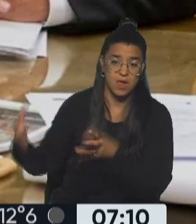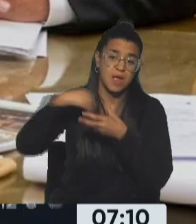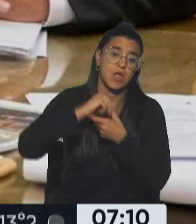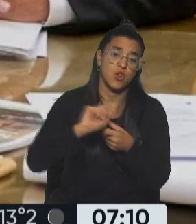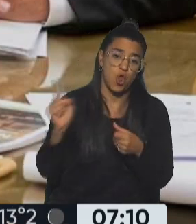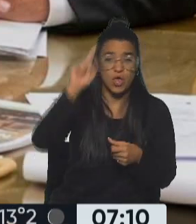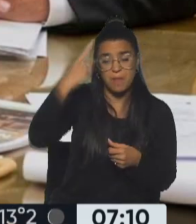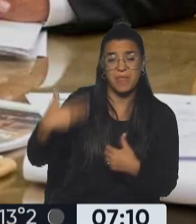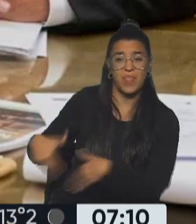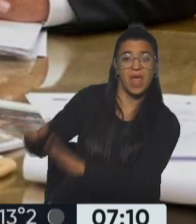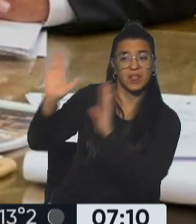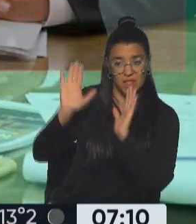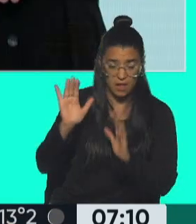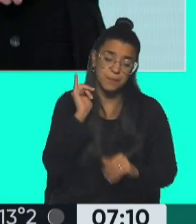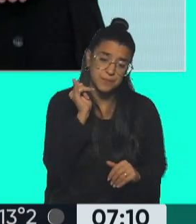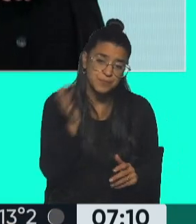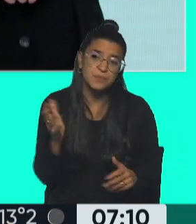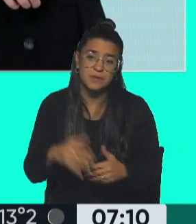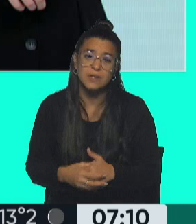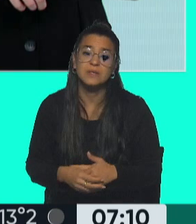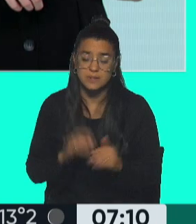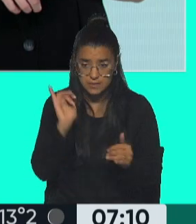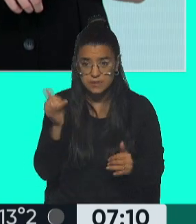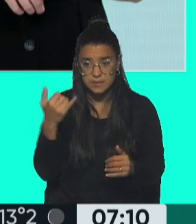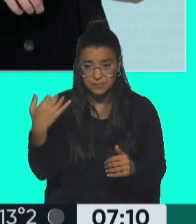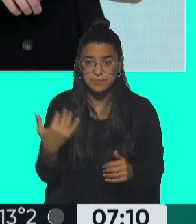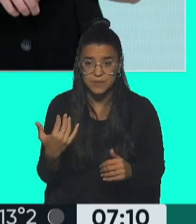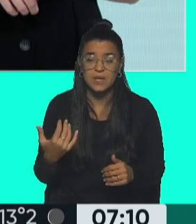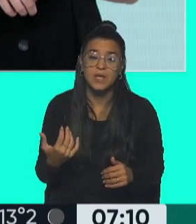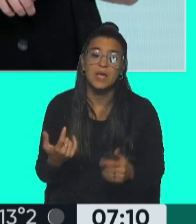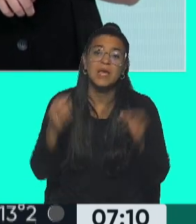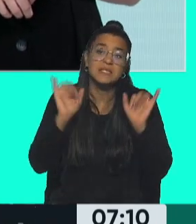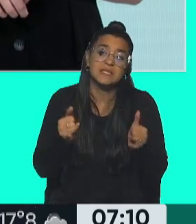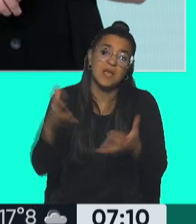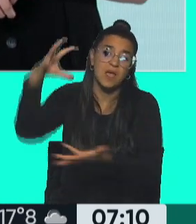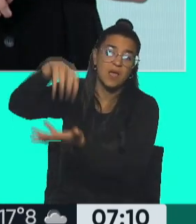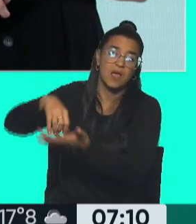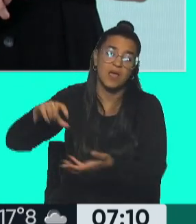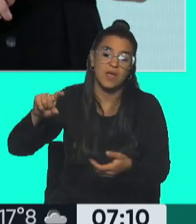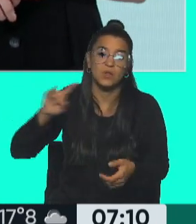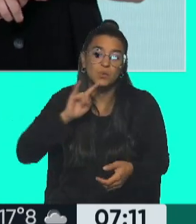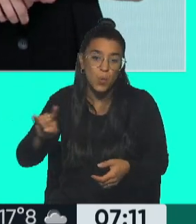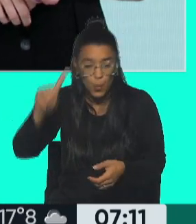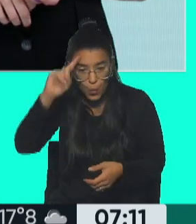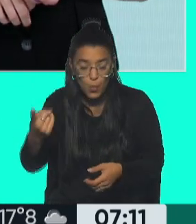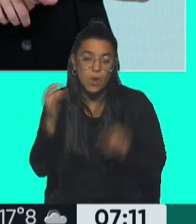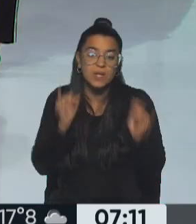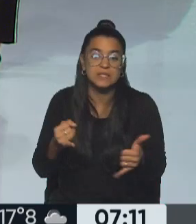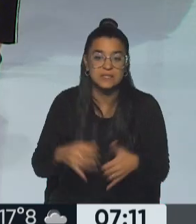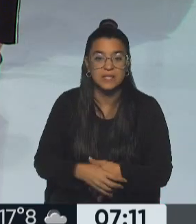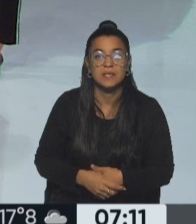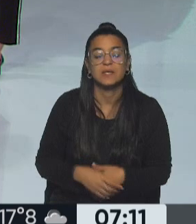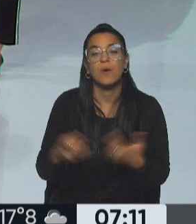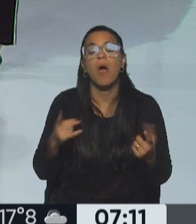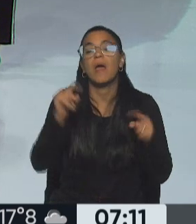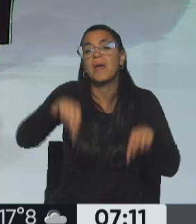dependiendo Sí o sea está bien teóricamente en un país digamos con